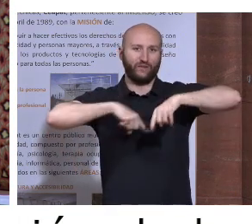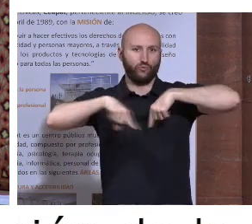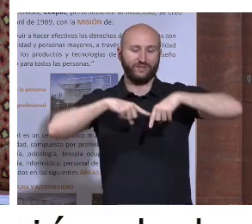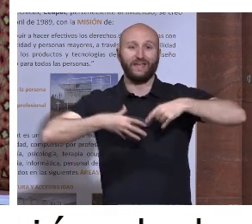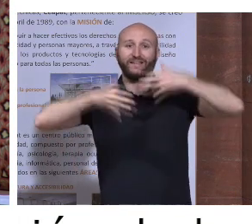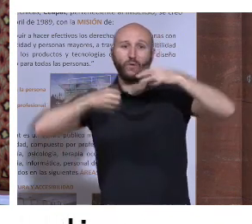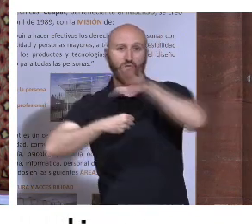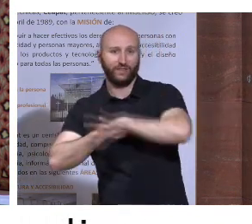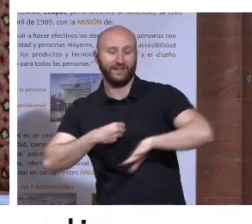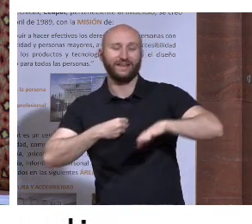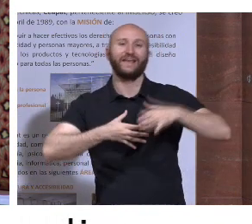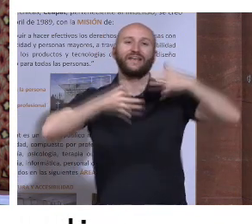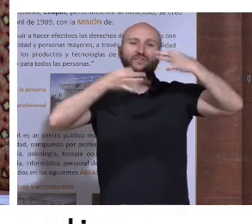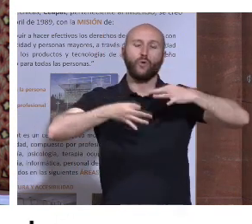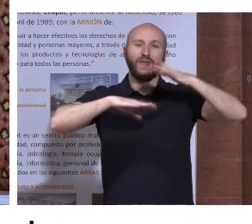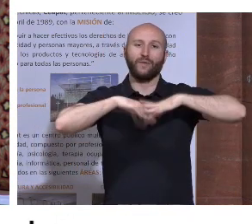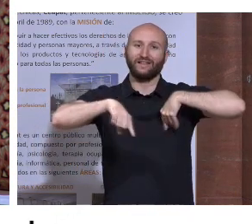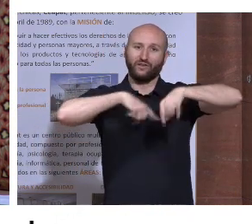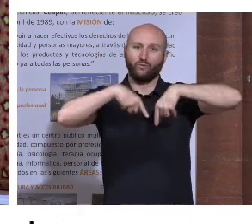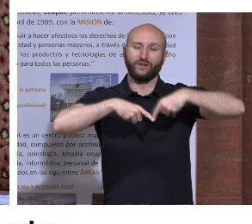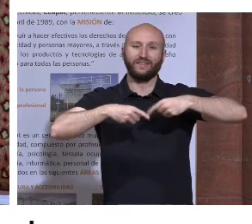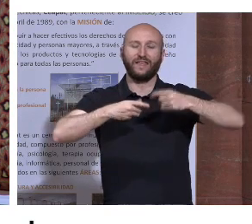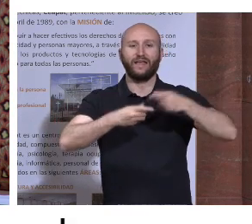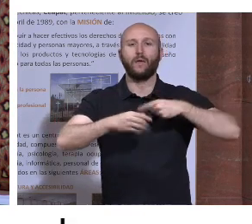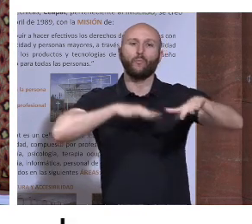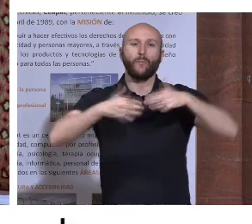y seguridad en el transporte de las personas que se desplazan en silla de ruedas.